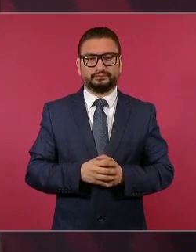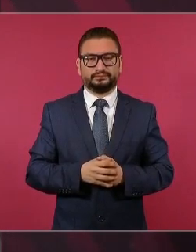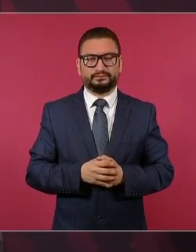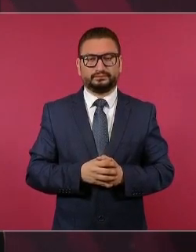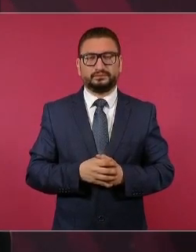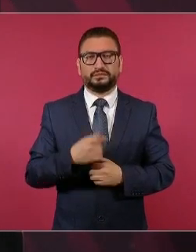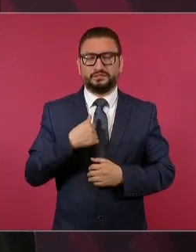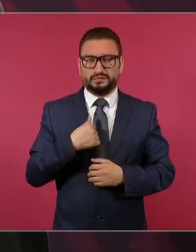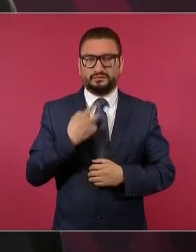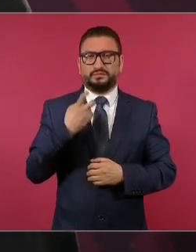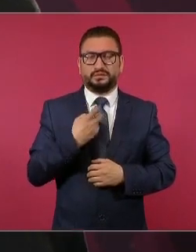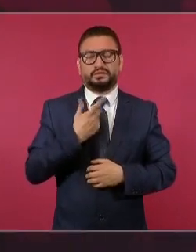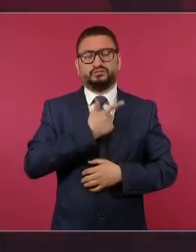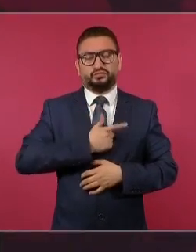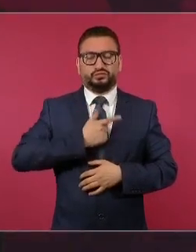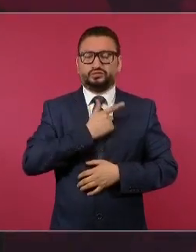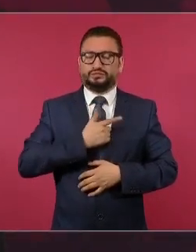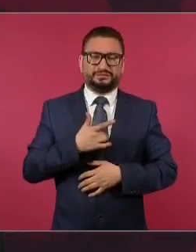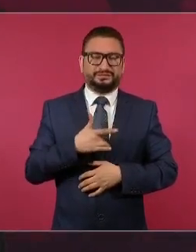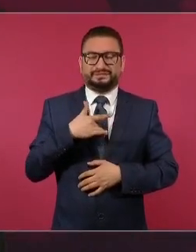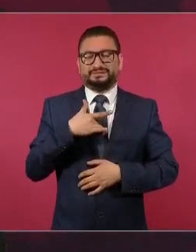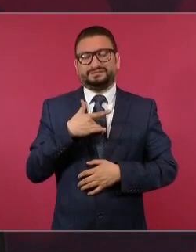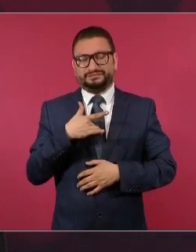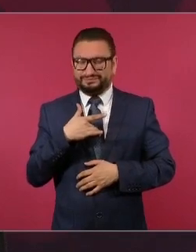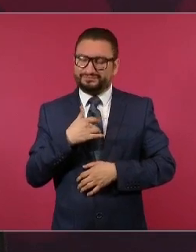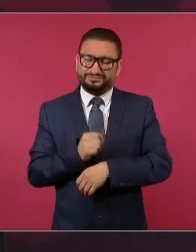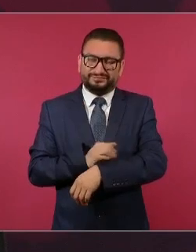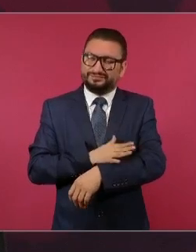Y me da mucho gusto y mucha satisfacción.